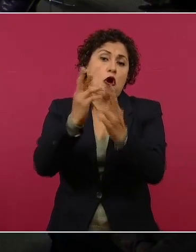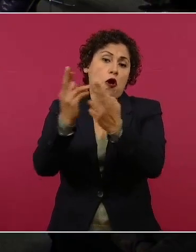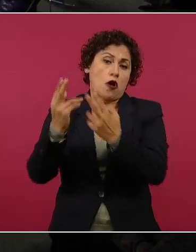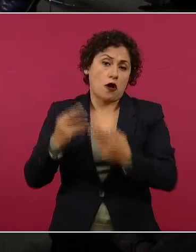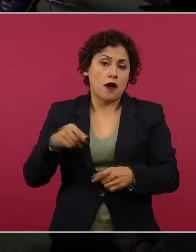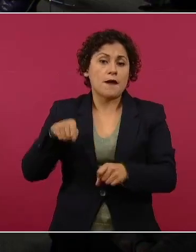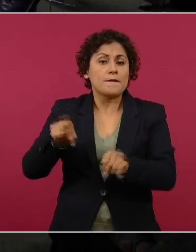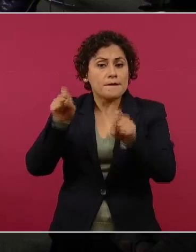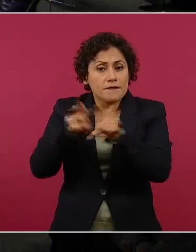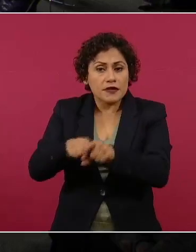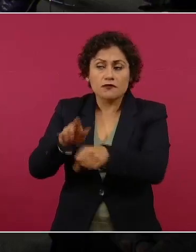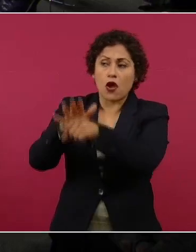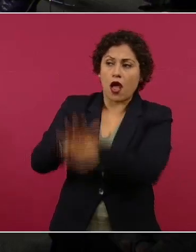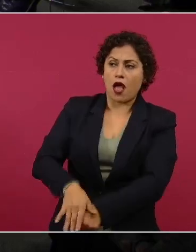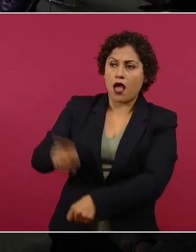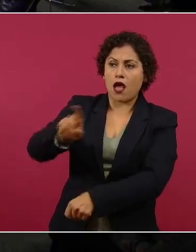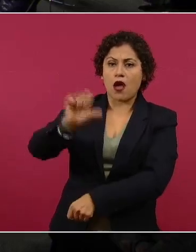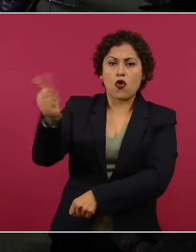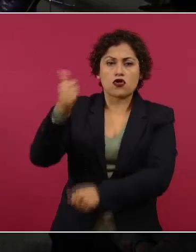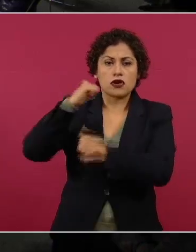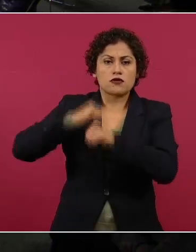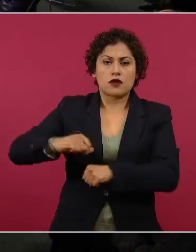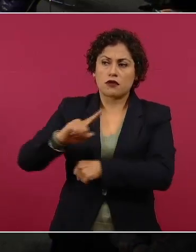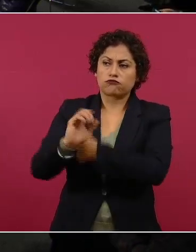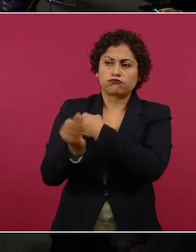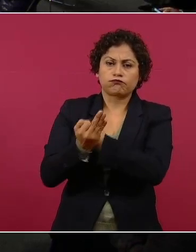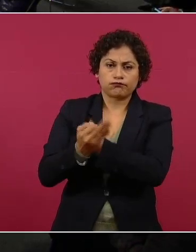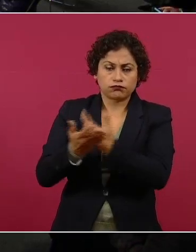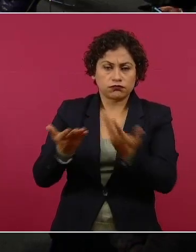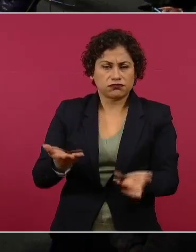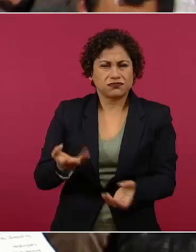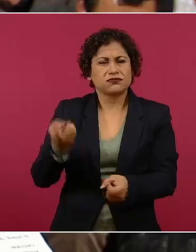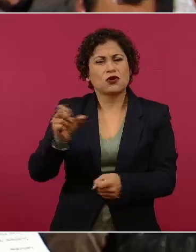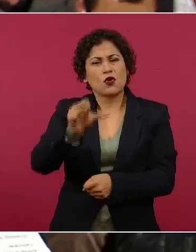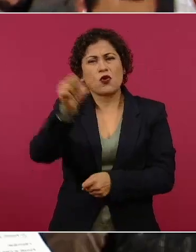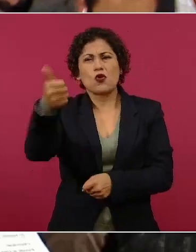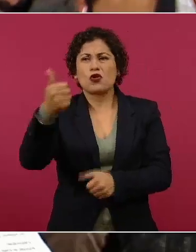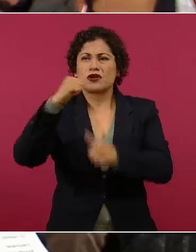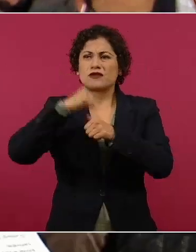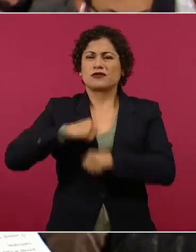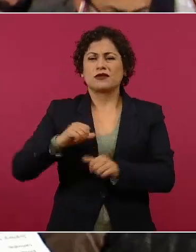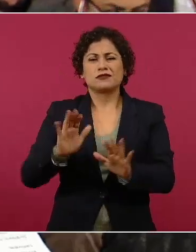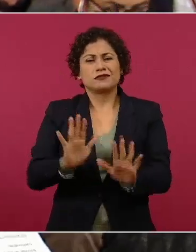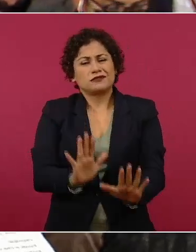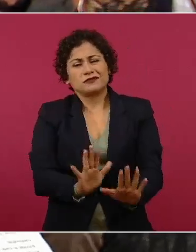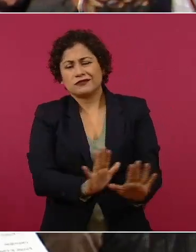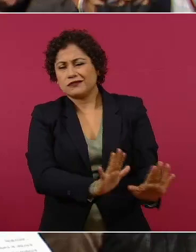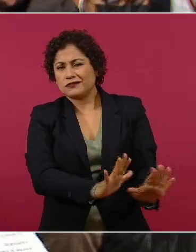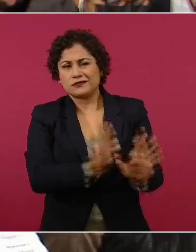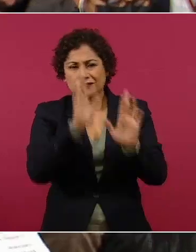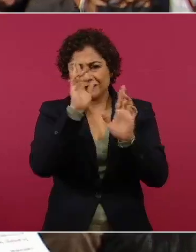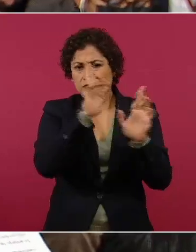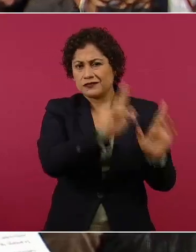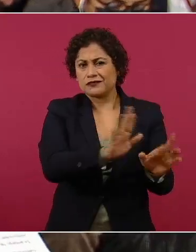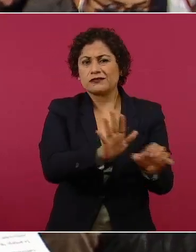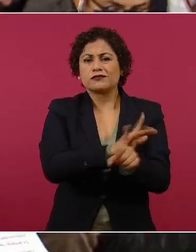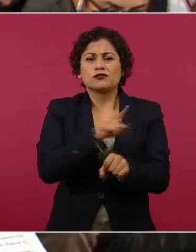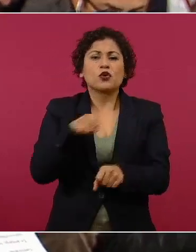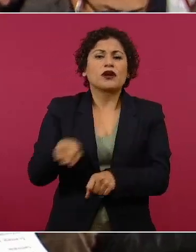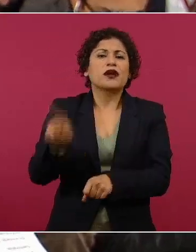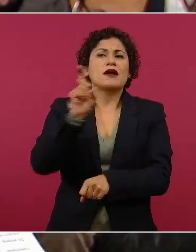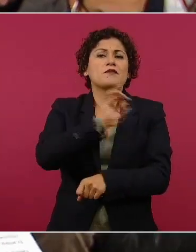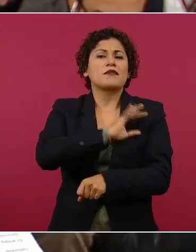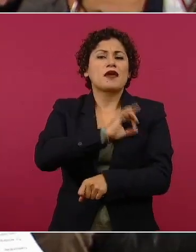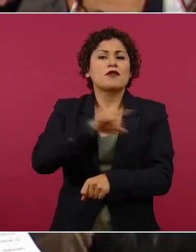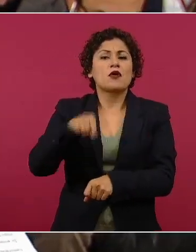autoridades a cambio de privilegios. Muchas autoridades evitan confrontarse con ellos porque temen que les inicien recursos de quejas o denuncias ante